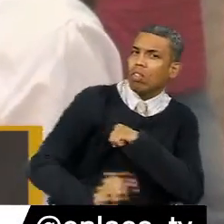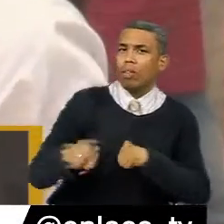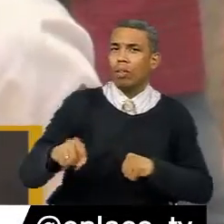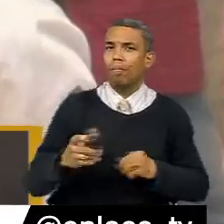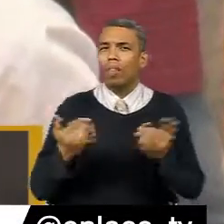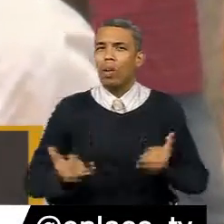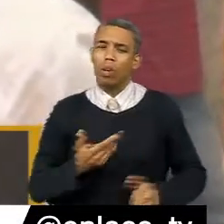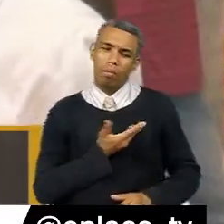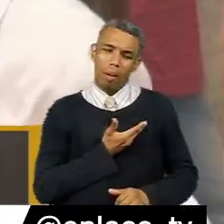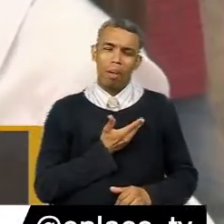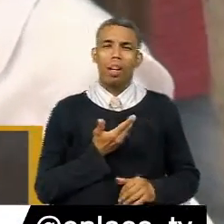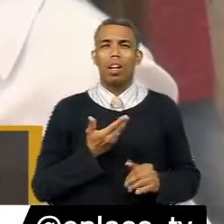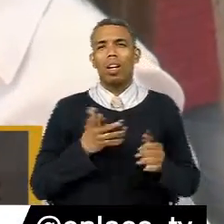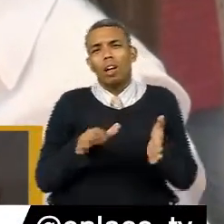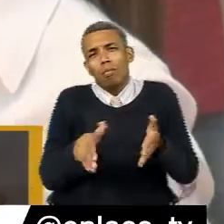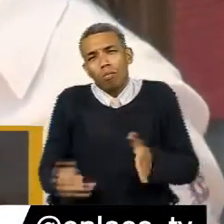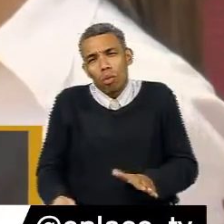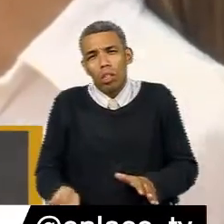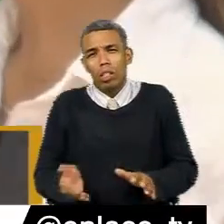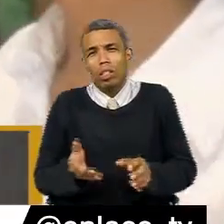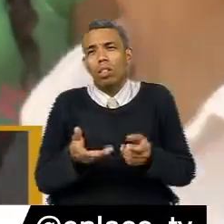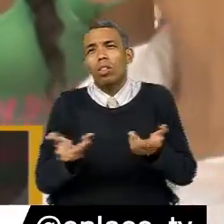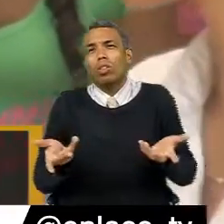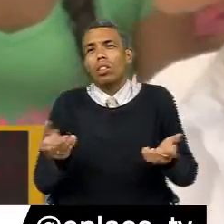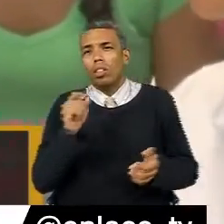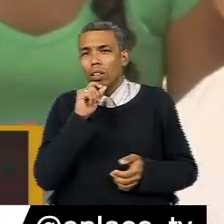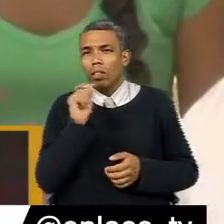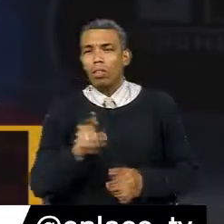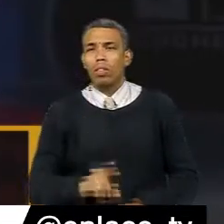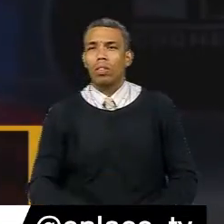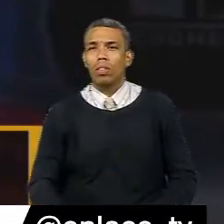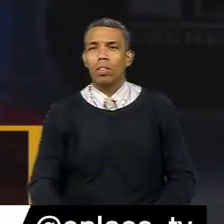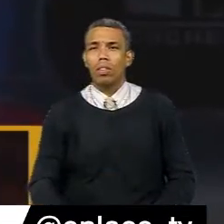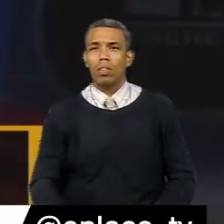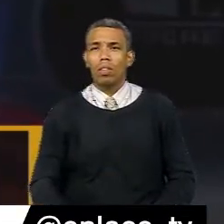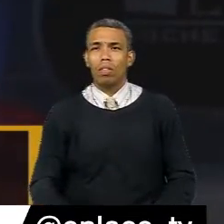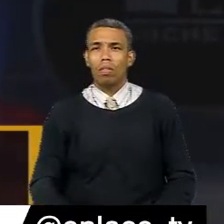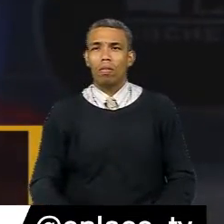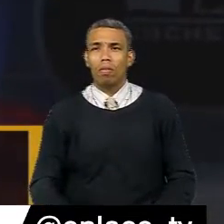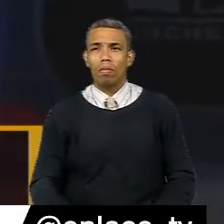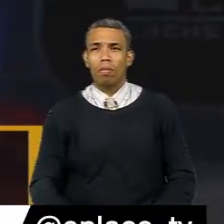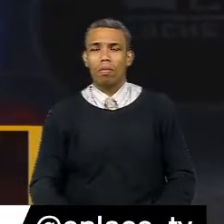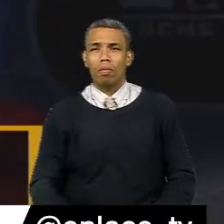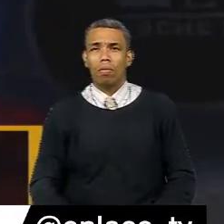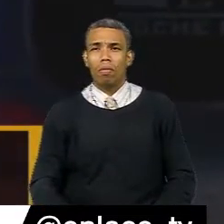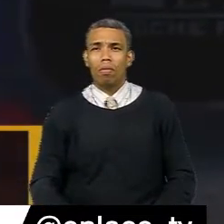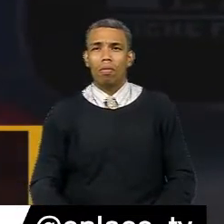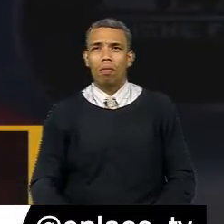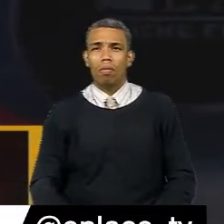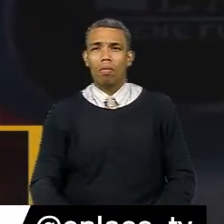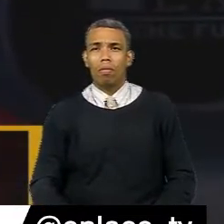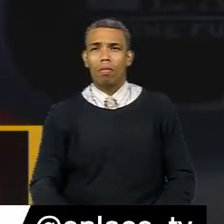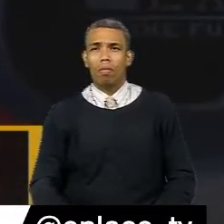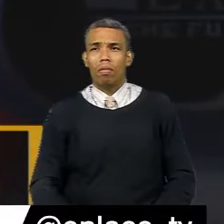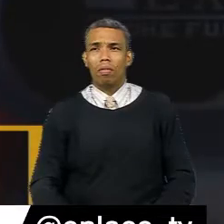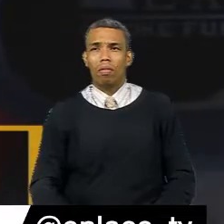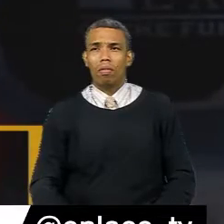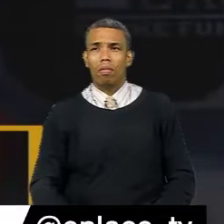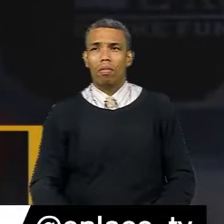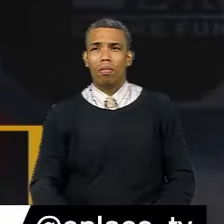cuerpos de esas dos mujeres? Los cuerpos van a ser, tenemos un hermano que pues desgraciadamente